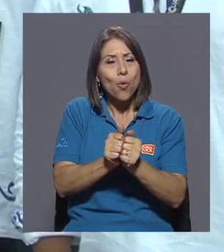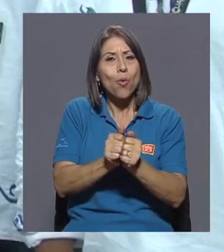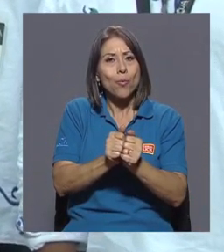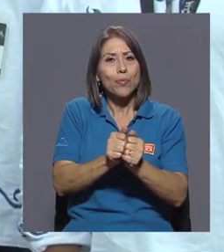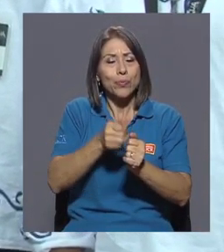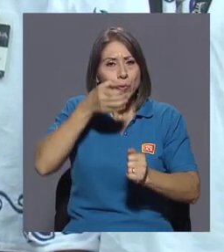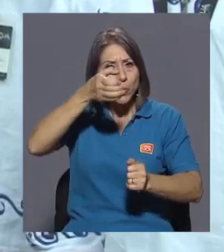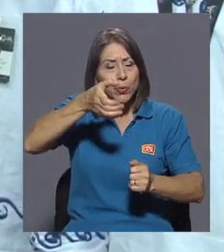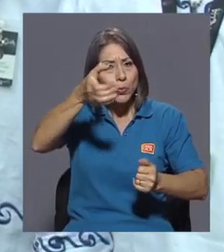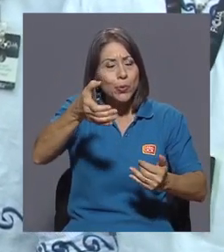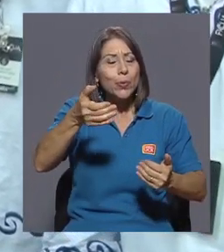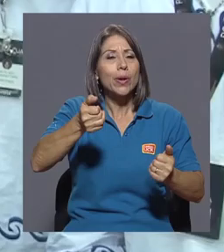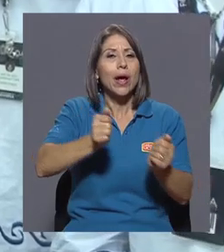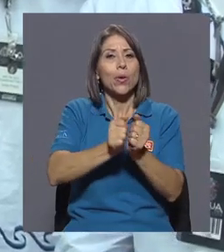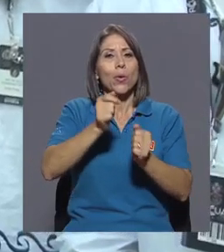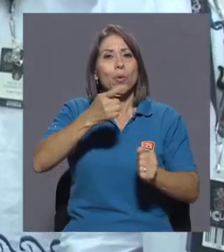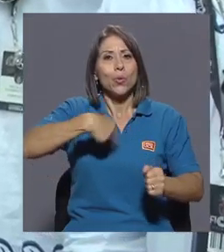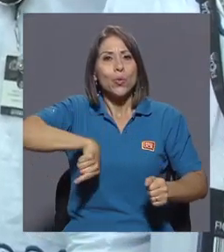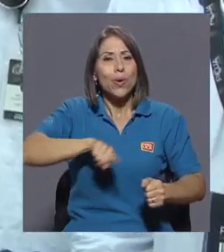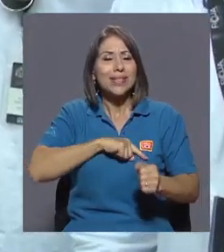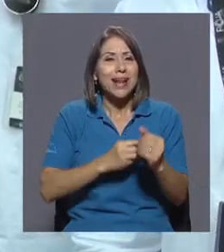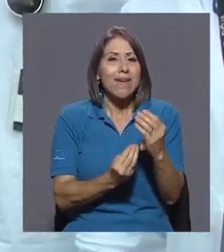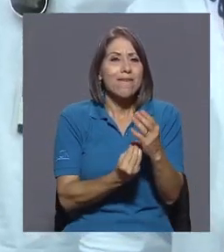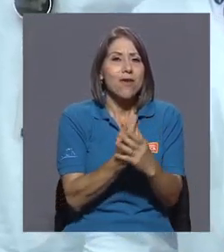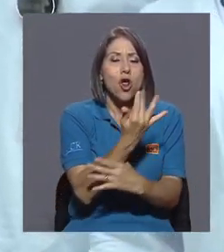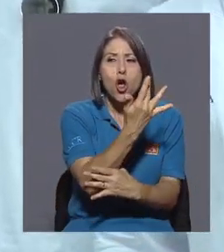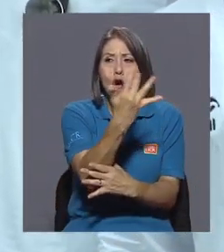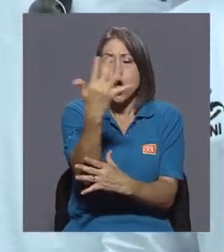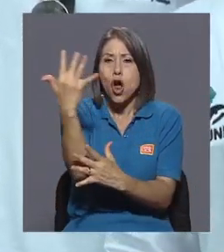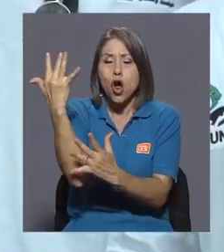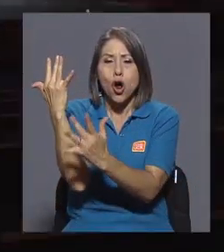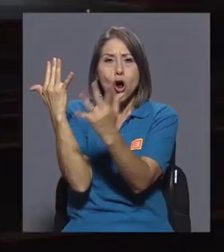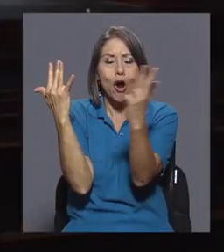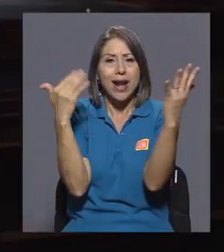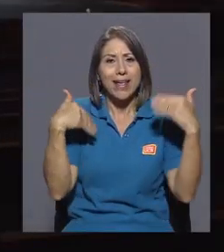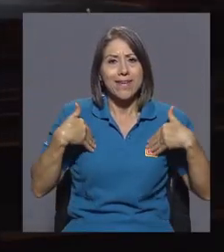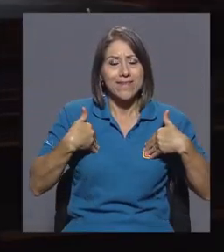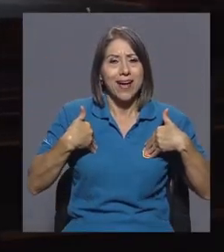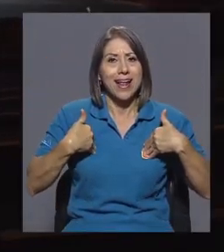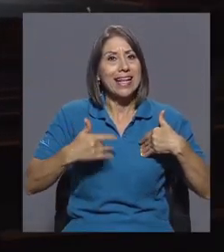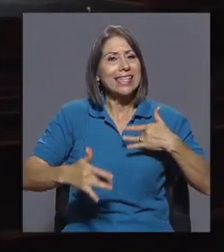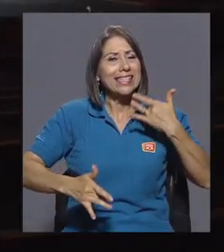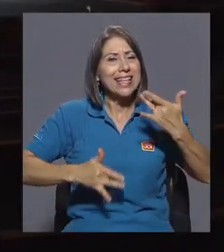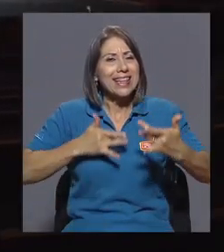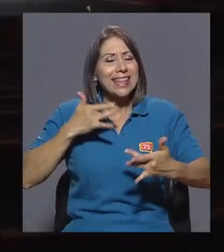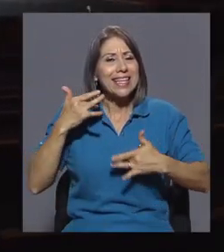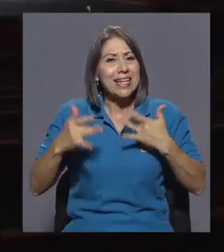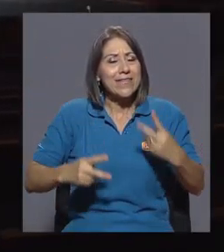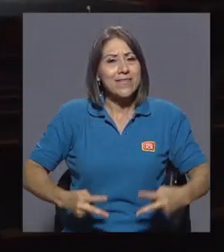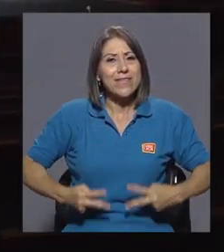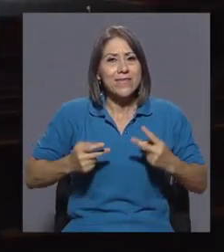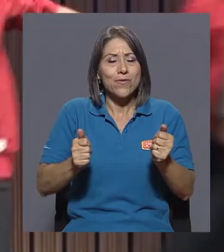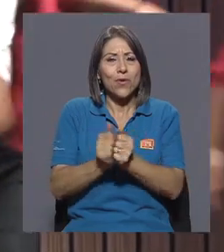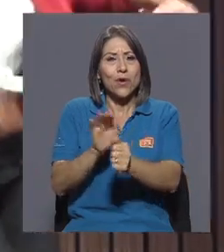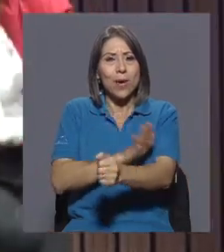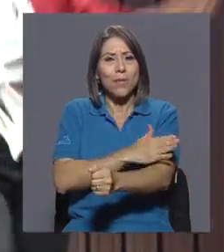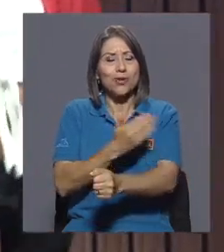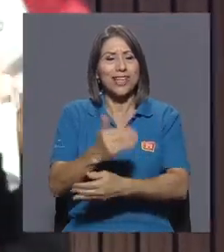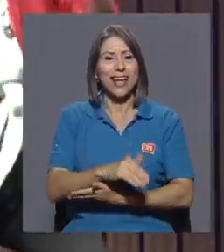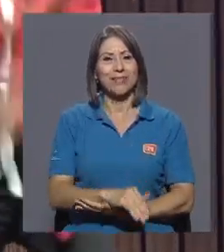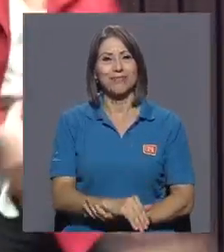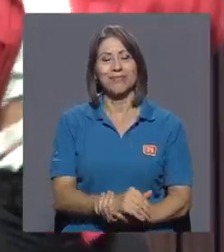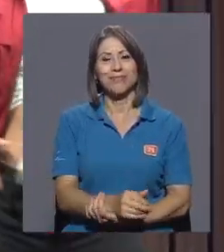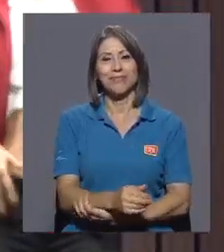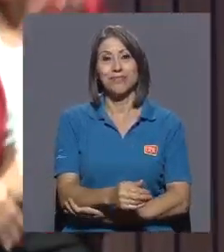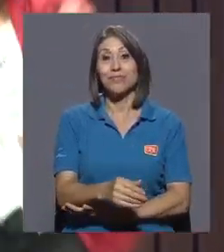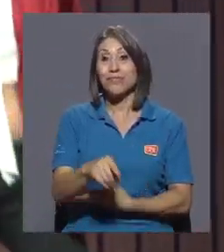nuestra cultura, nuestra flora y fauna, y sentir vivo con la música. La